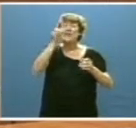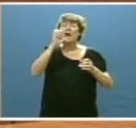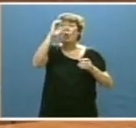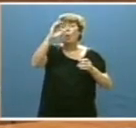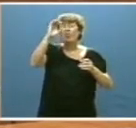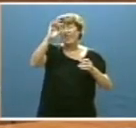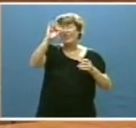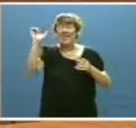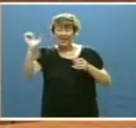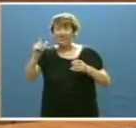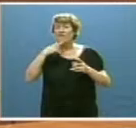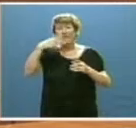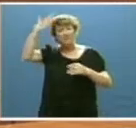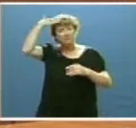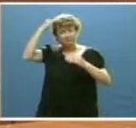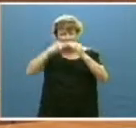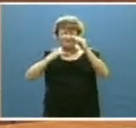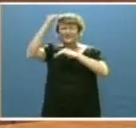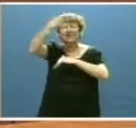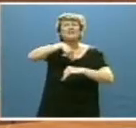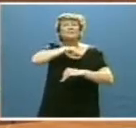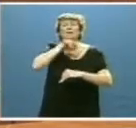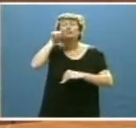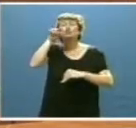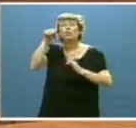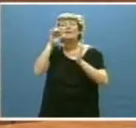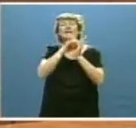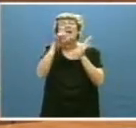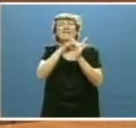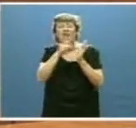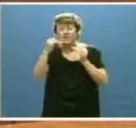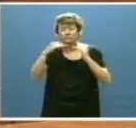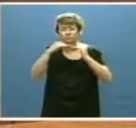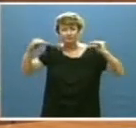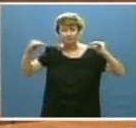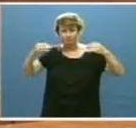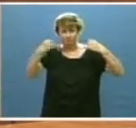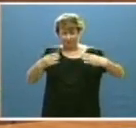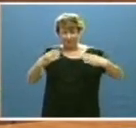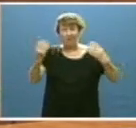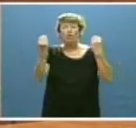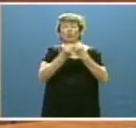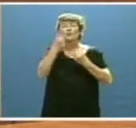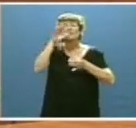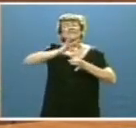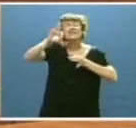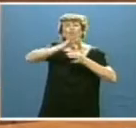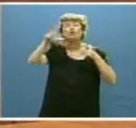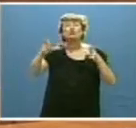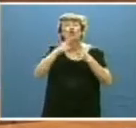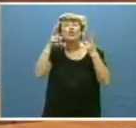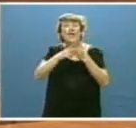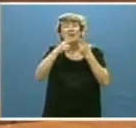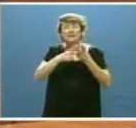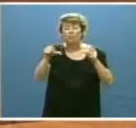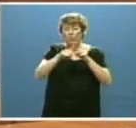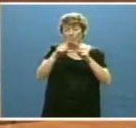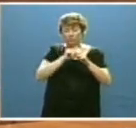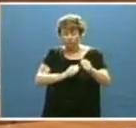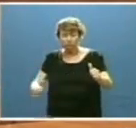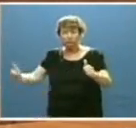a la cabeza de españa por su calidad y equidad con unos servicios sociales cuya posición de liderazgo